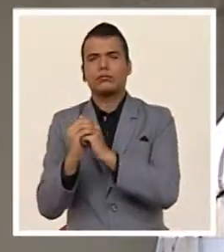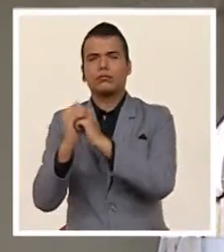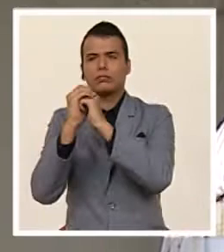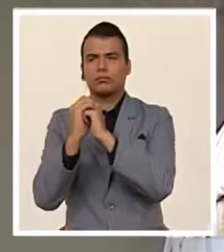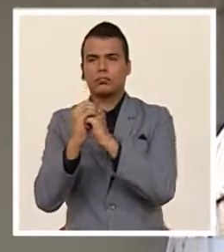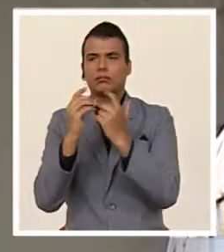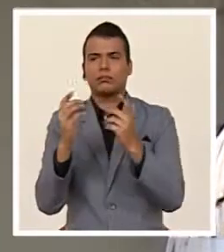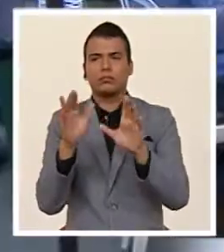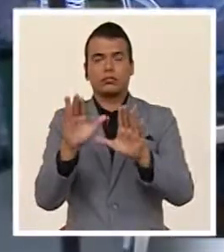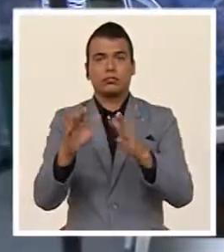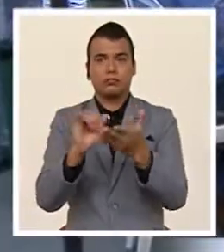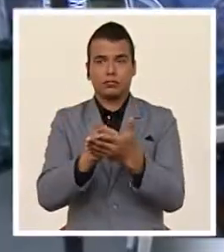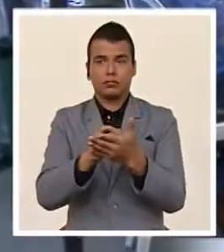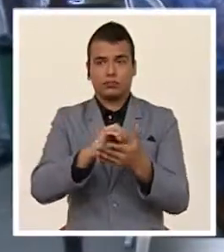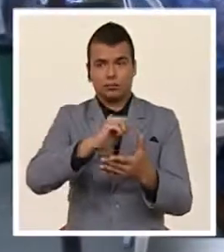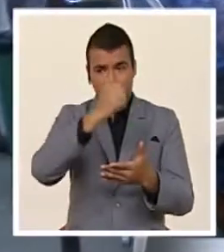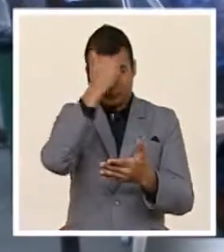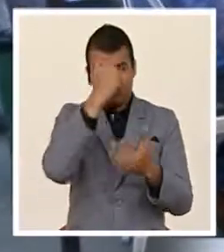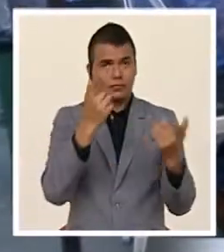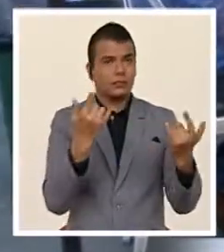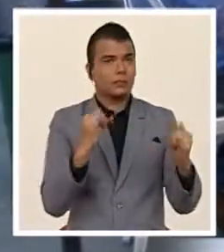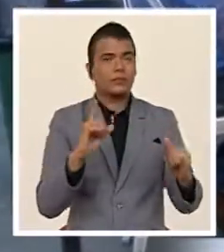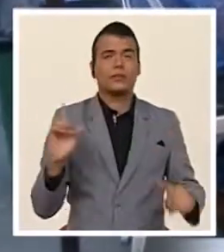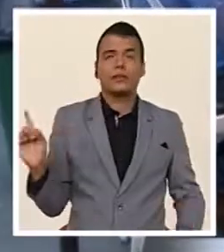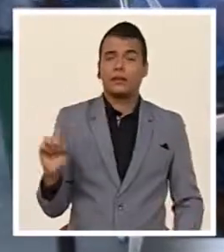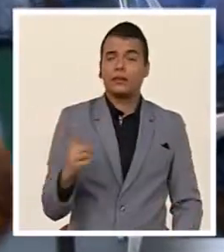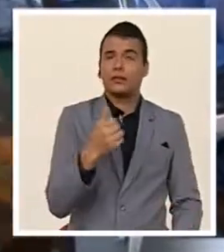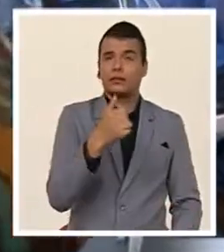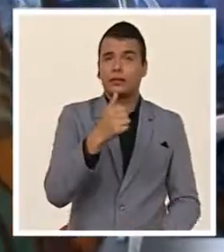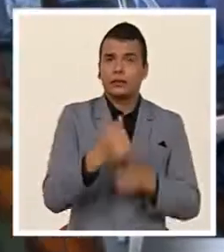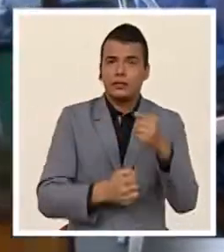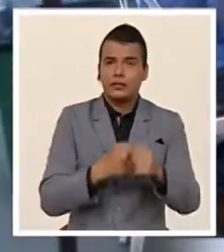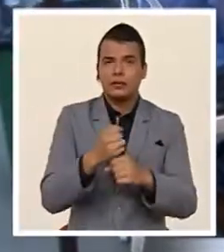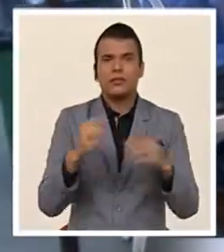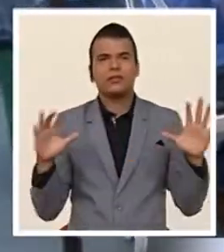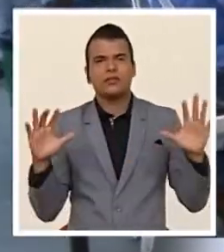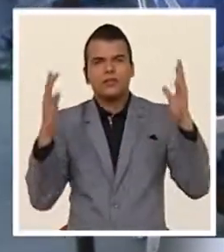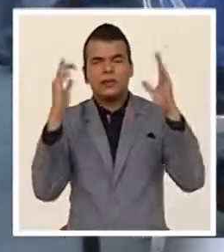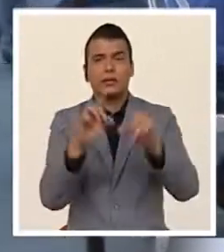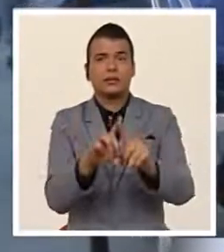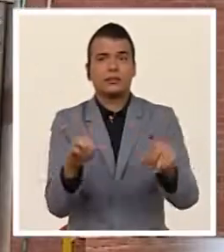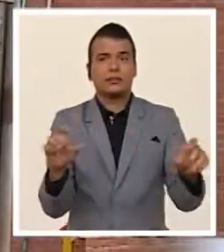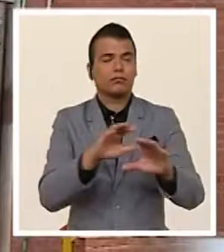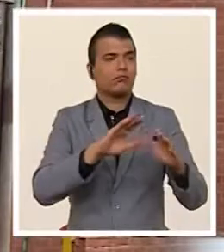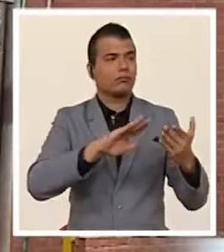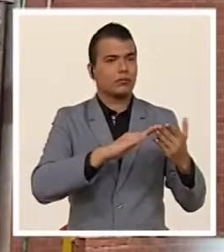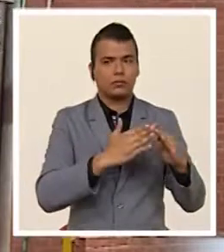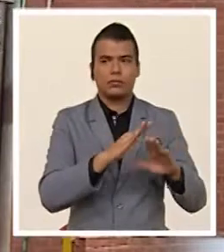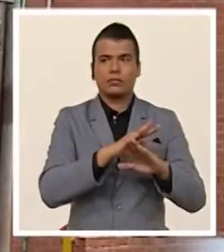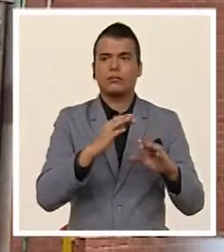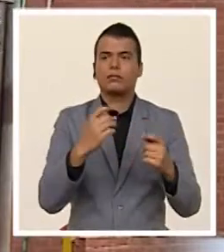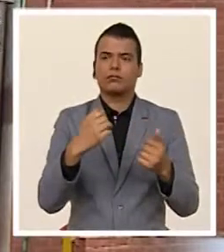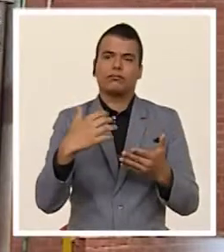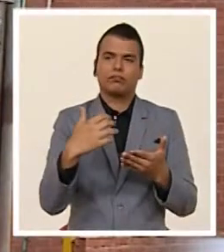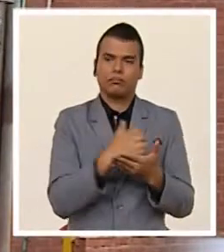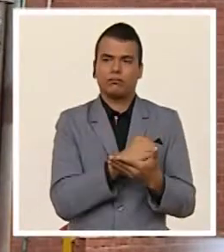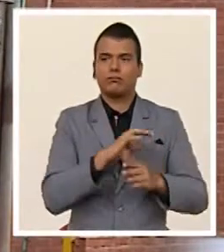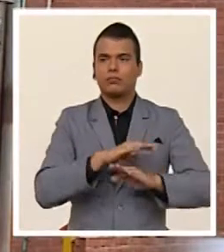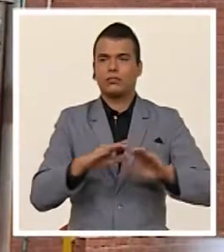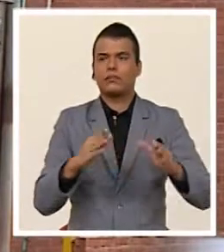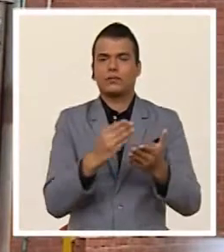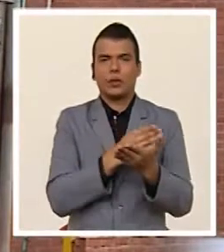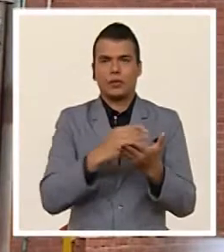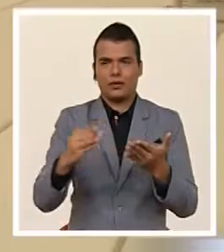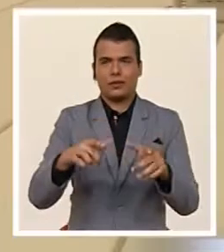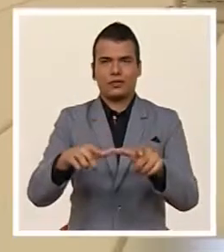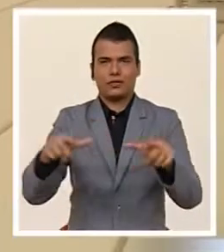custodia no estaba santísimo tras 10 años de realizar festivales y hacer bingos y fiestas la comunidad reunió los recursos con los cuales compraron